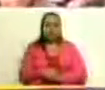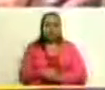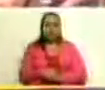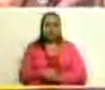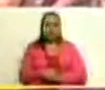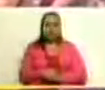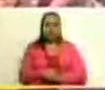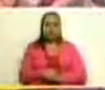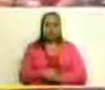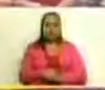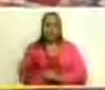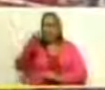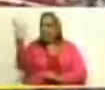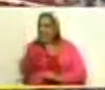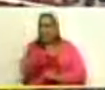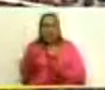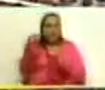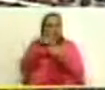No volverán.